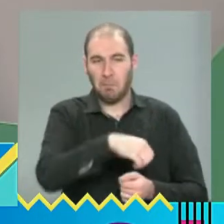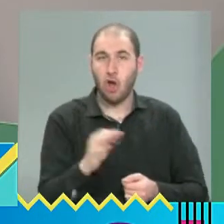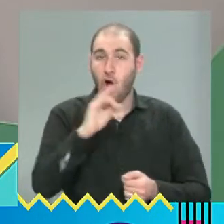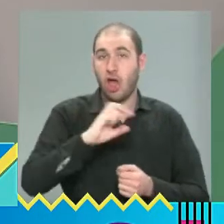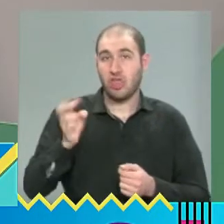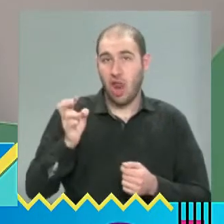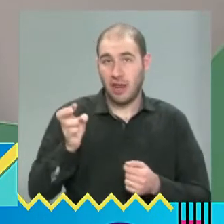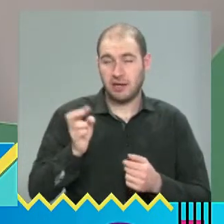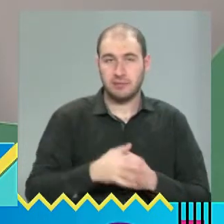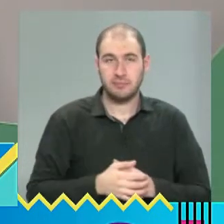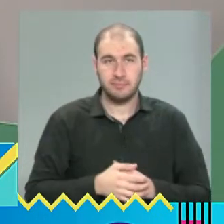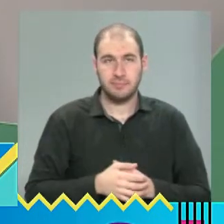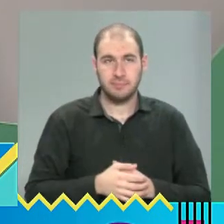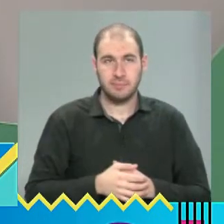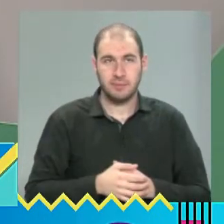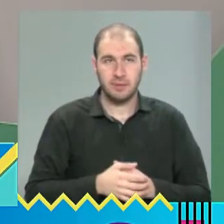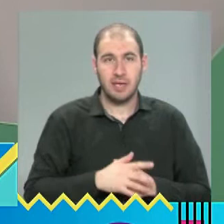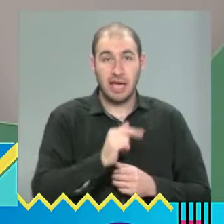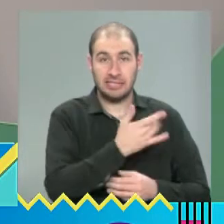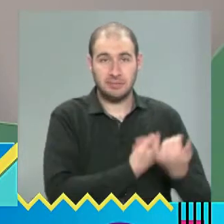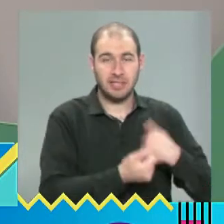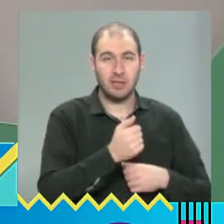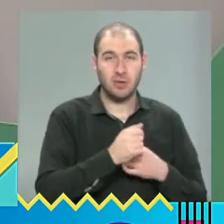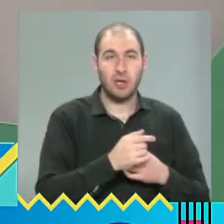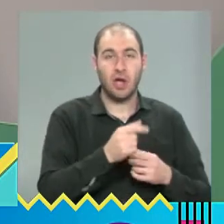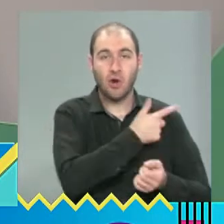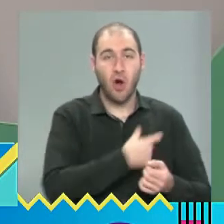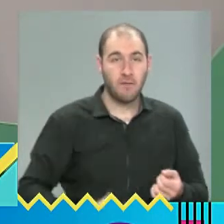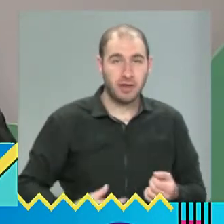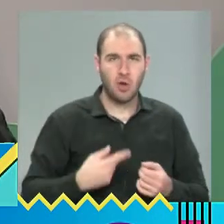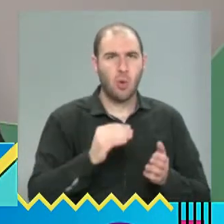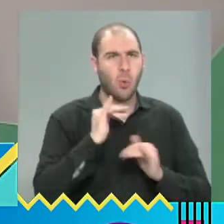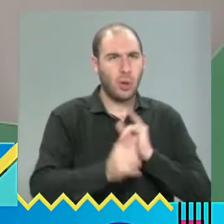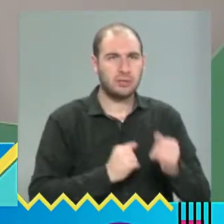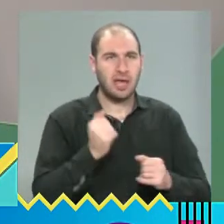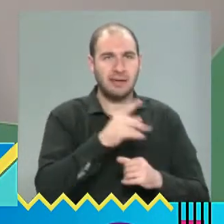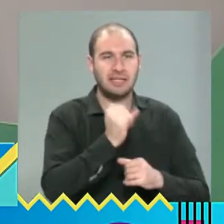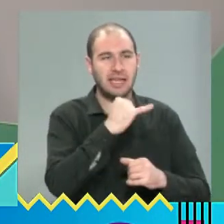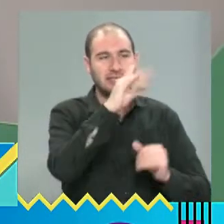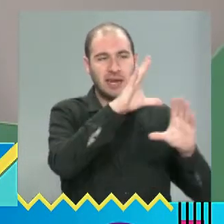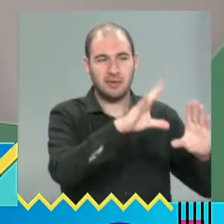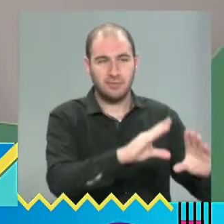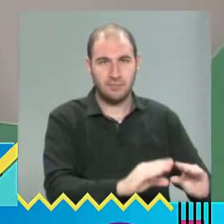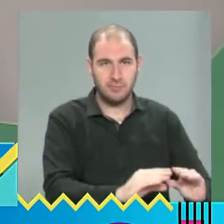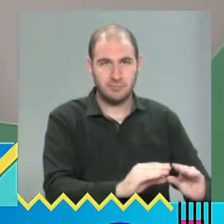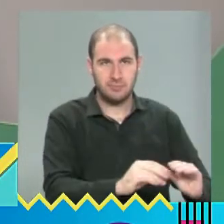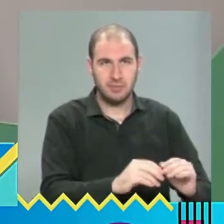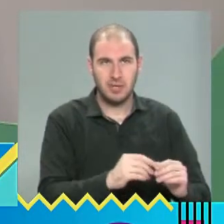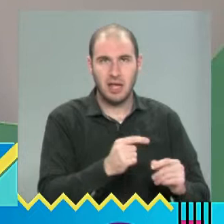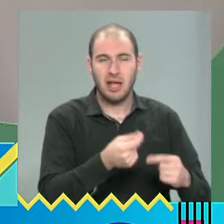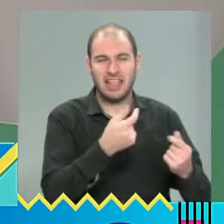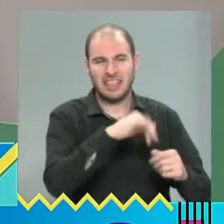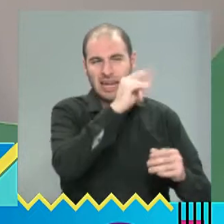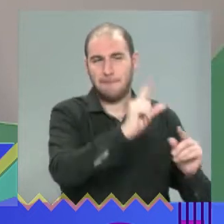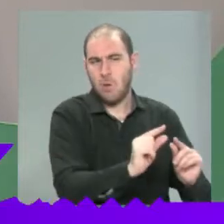dólar. Lo que dijo Sebastián es que el gobierno en el momento dijo, che, bajemos las tasas de interés, es decir, que no rinda tanto